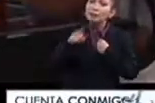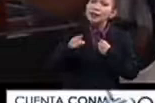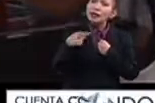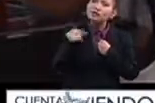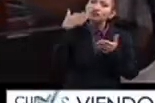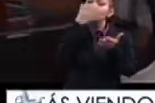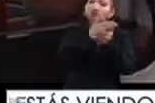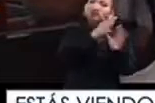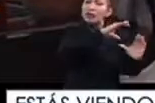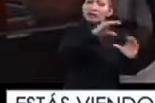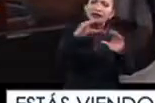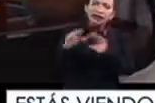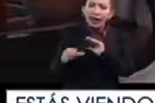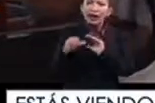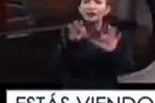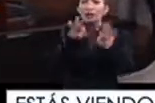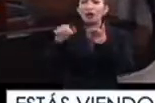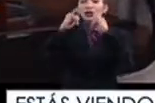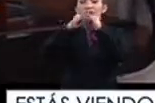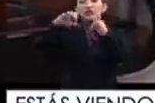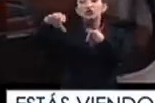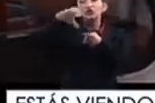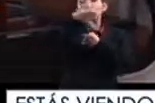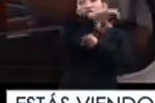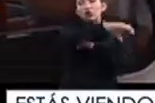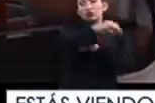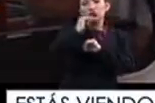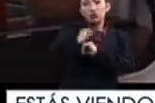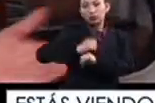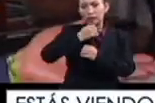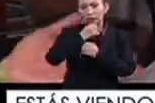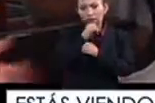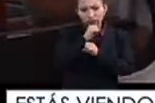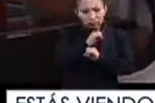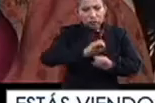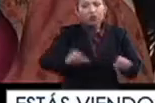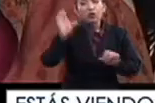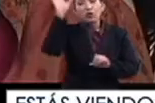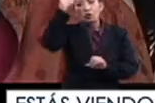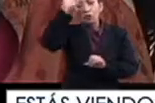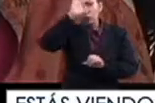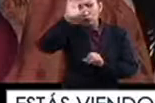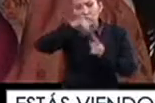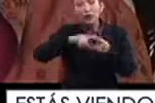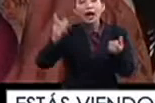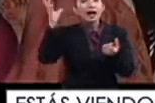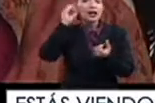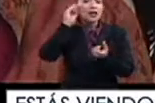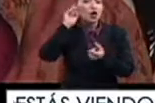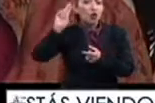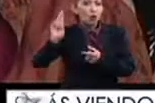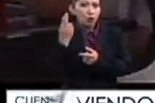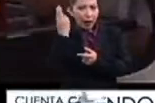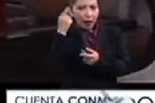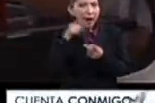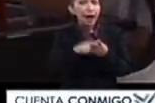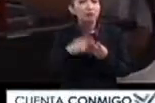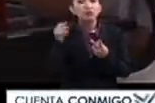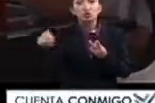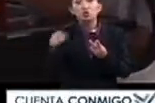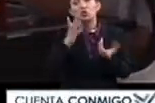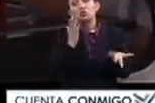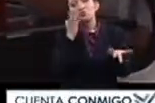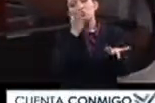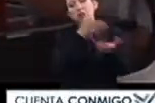academia y con trabajar en instituciones. Estuviste en difusión cultural, estuviste en Radio UNAM. Ajá. Has sido, digamos, funcionaria